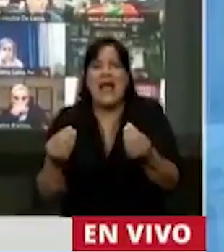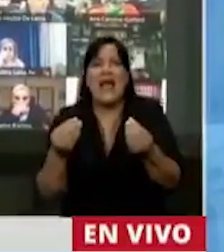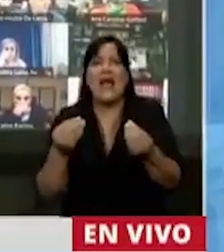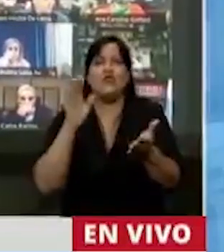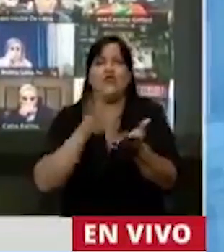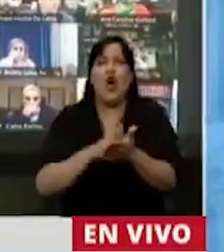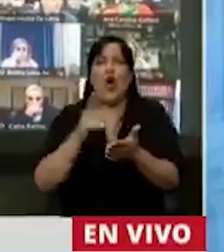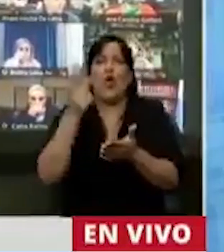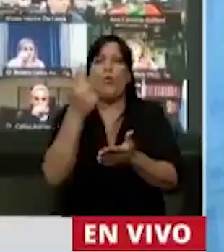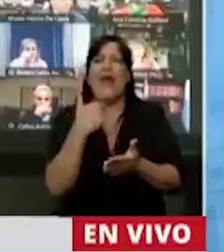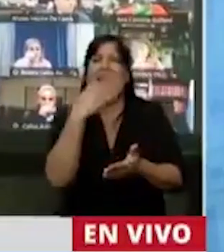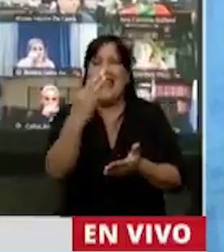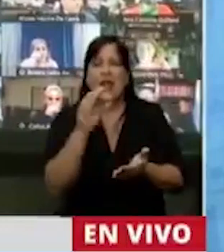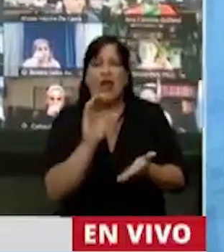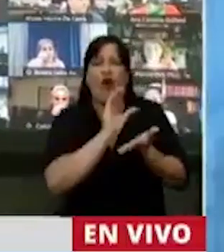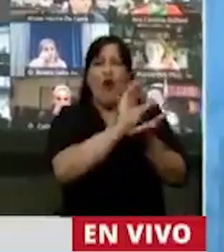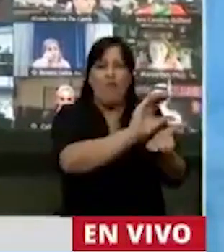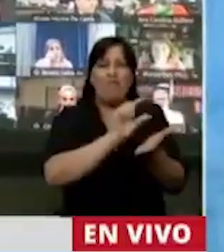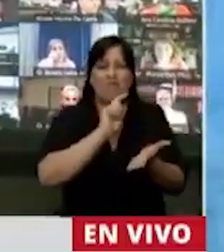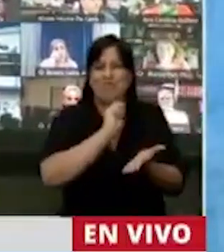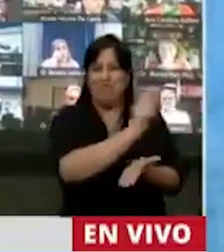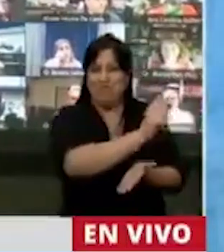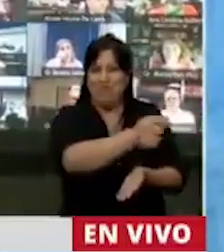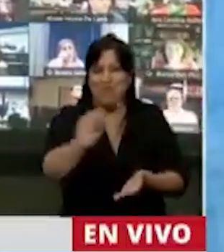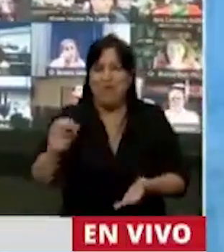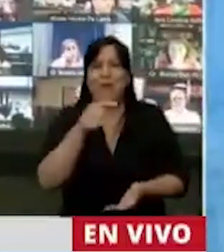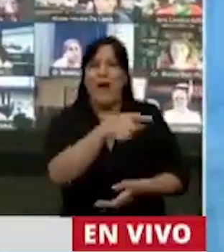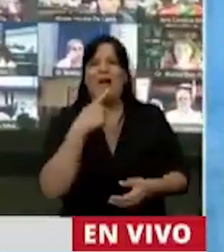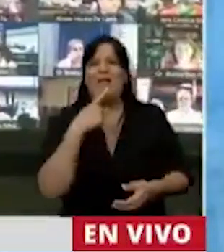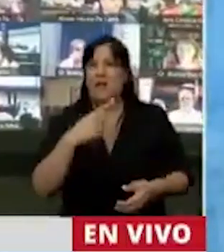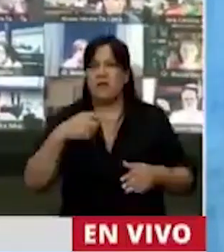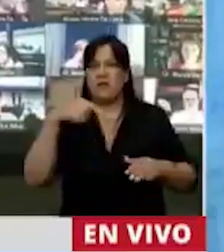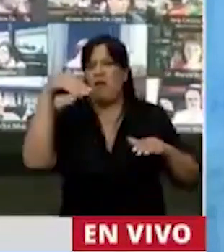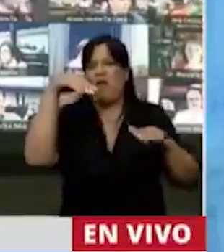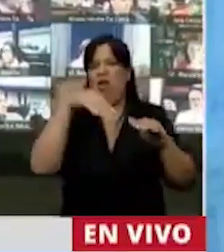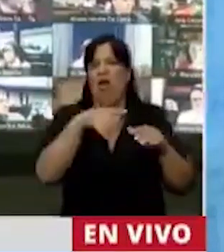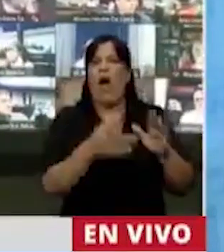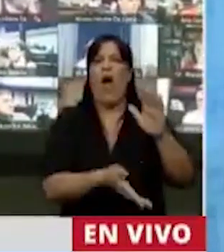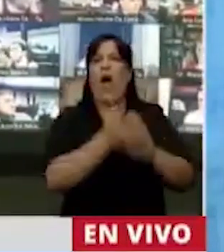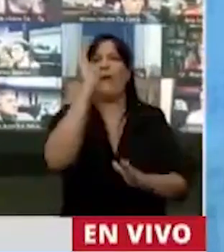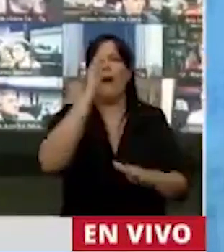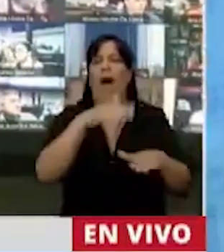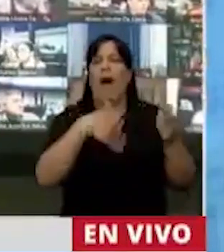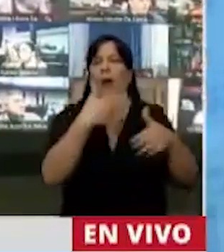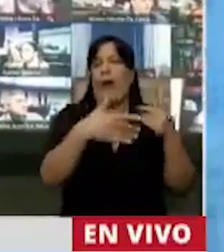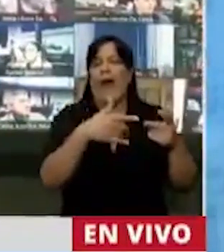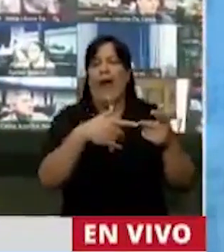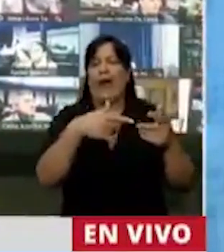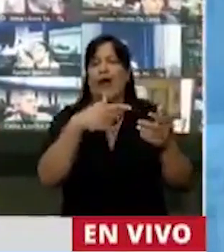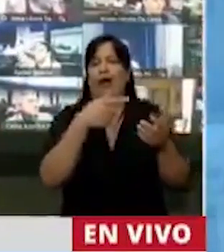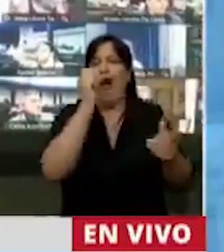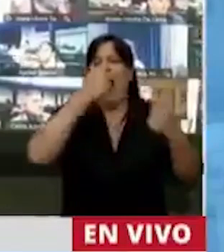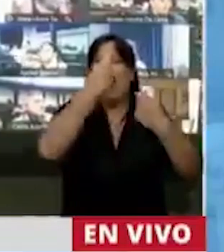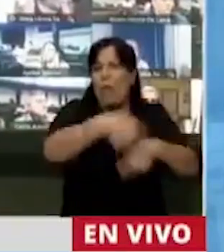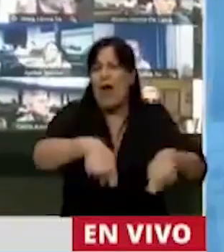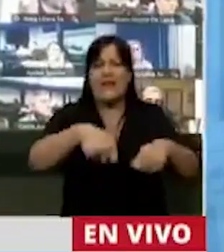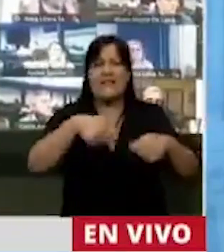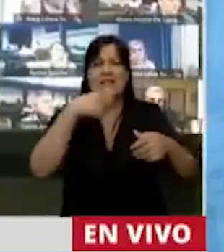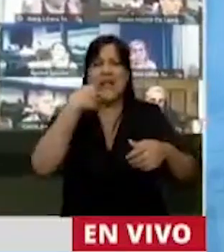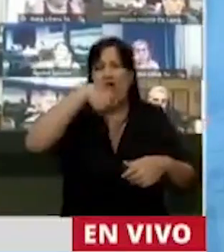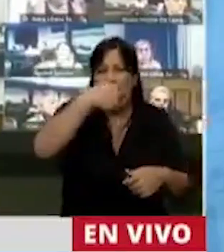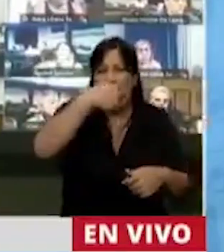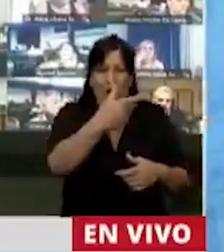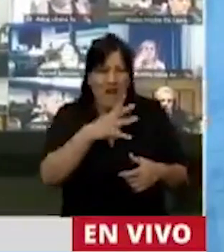asignación por hijo universal se iba por la cabaneta del juego y la droga. Miren qué sensibilidad para con unos pocos y qué falta